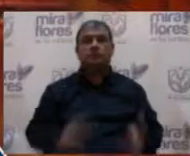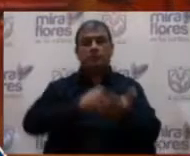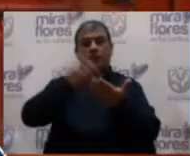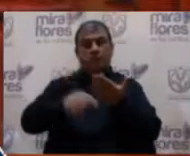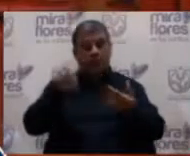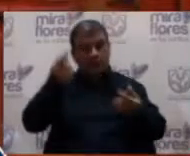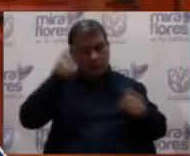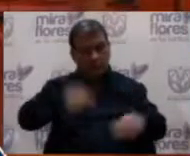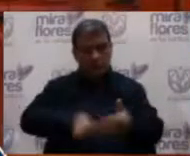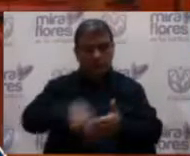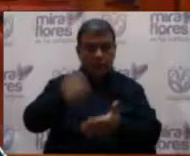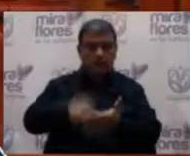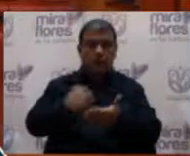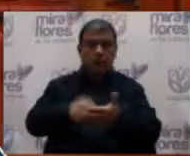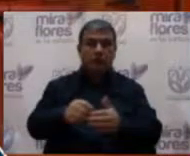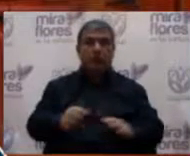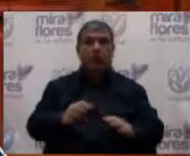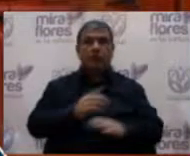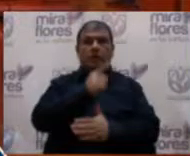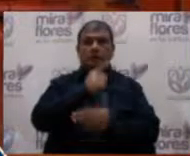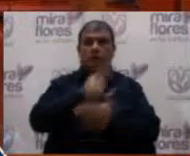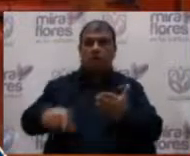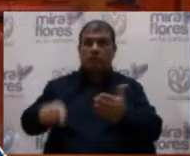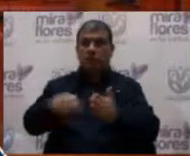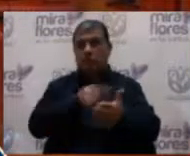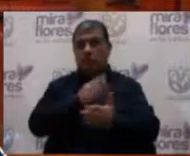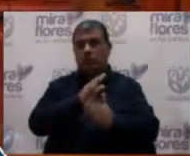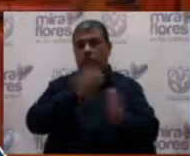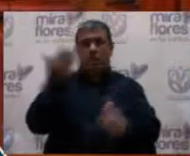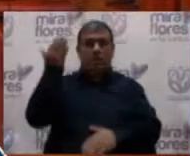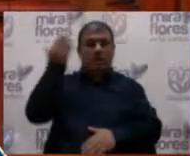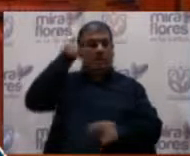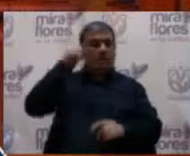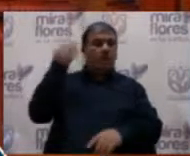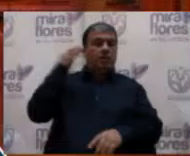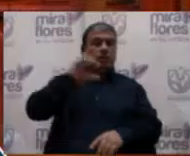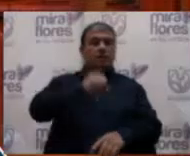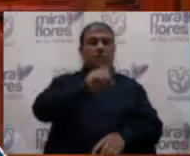Proyecto de acuerdo de Consejo que deja sin efecto el acuerdo de Consejo número